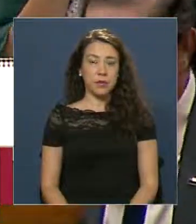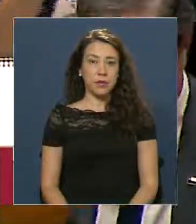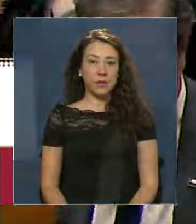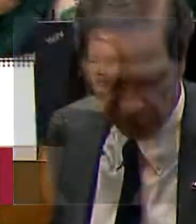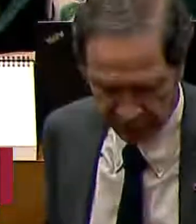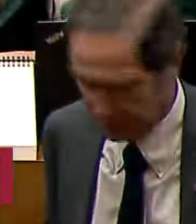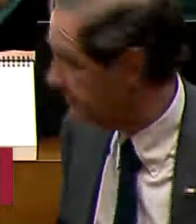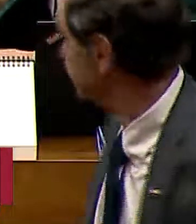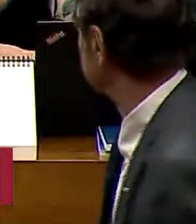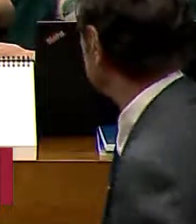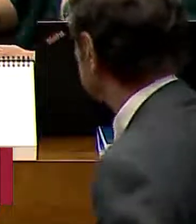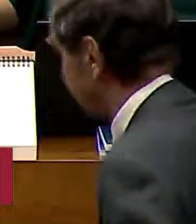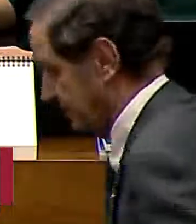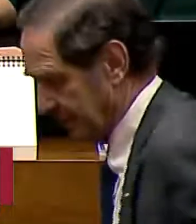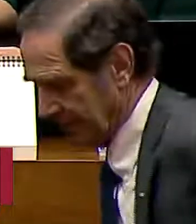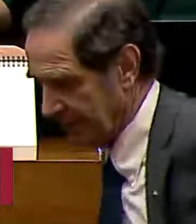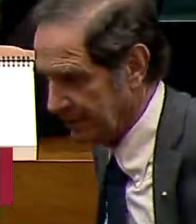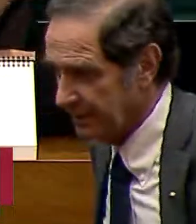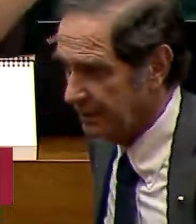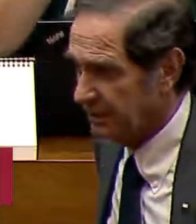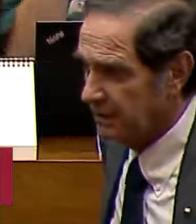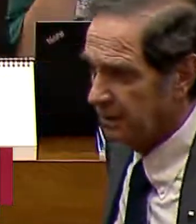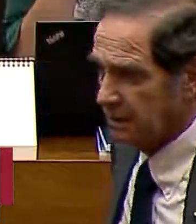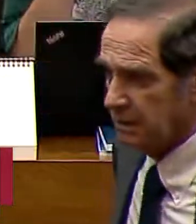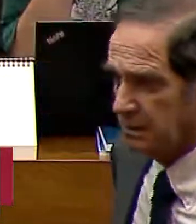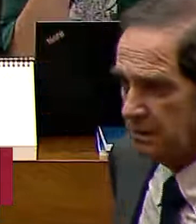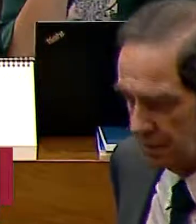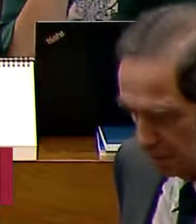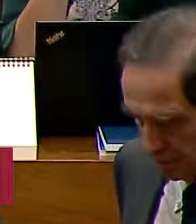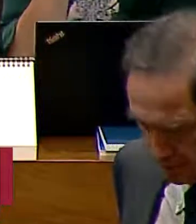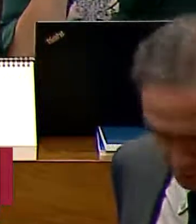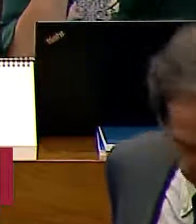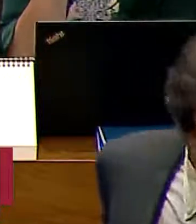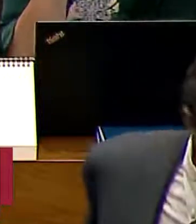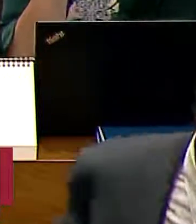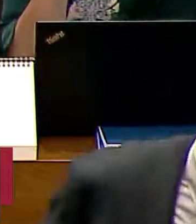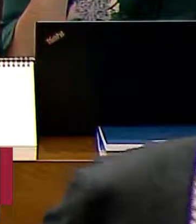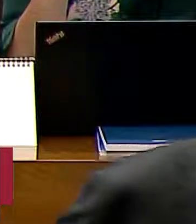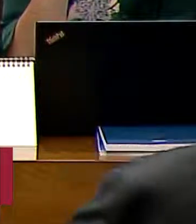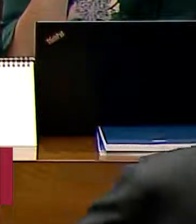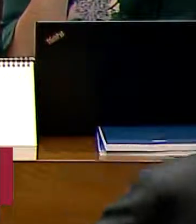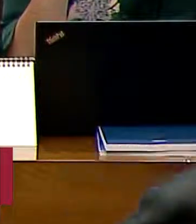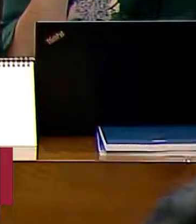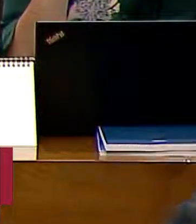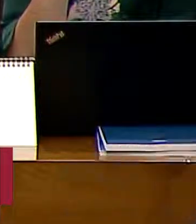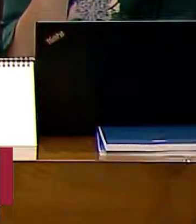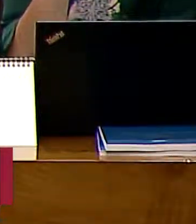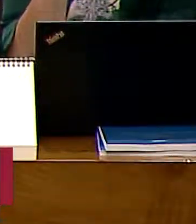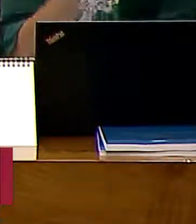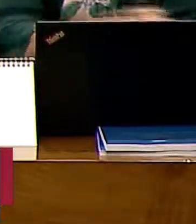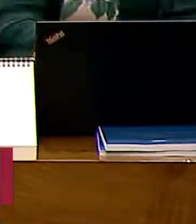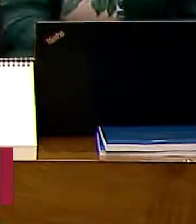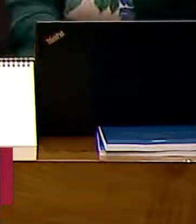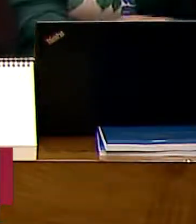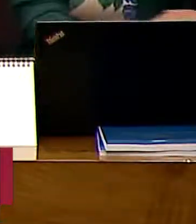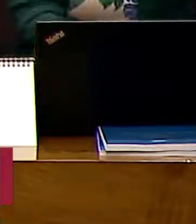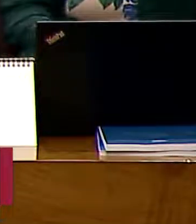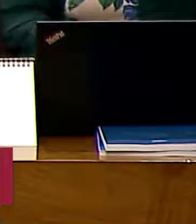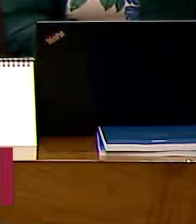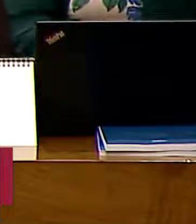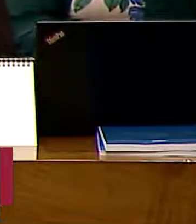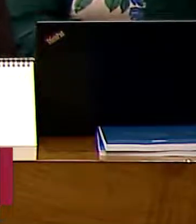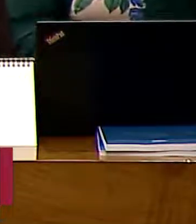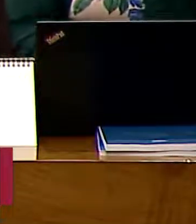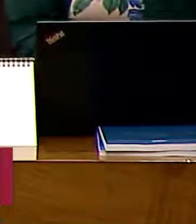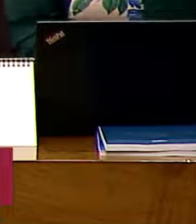Dame el nombre de su secretario. Punto de reglamento. Diputado Pausa. Gracias, presidente.